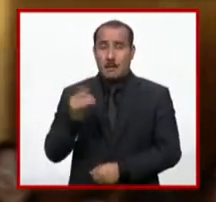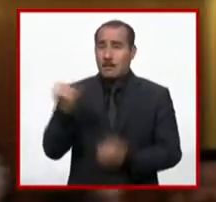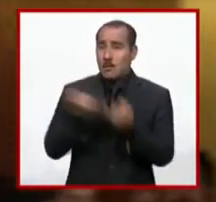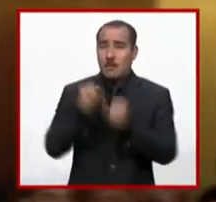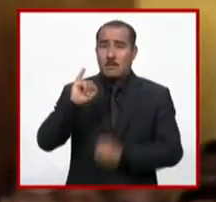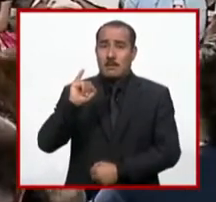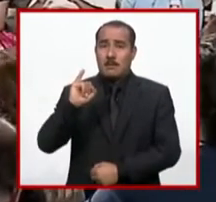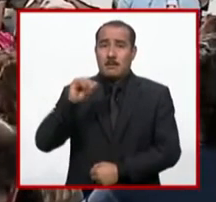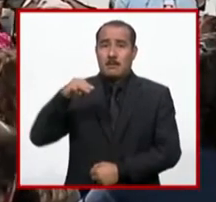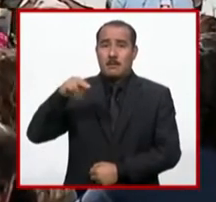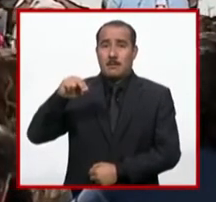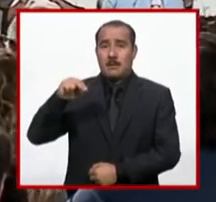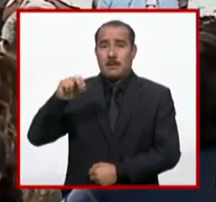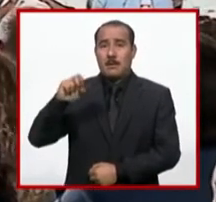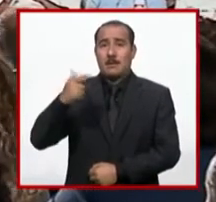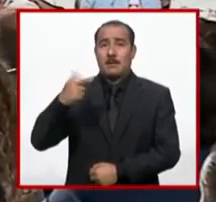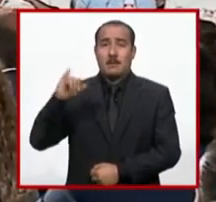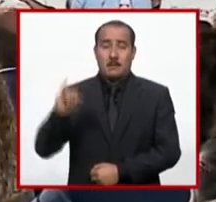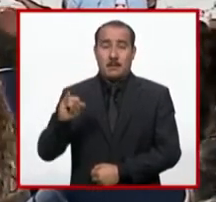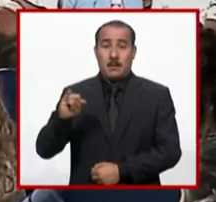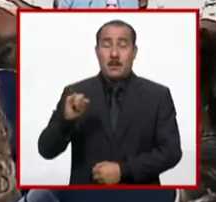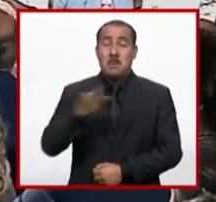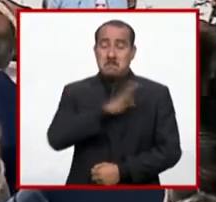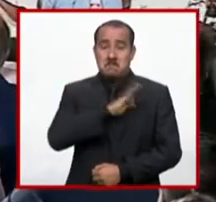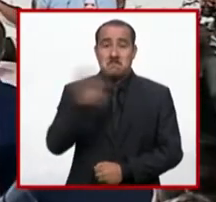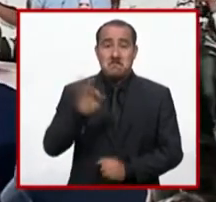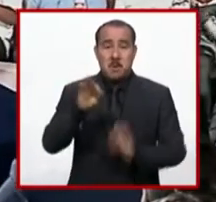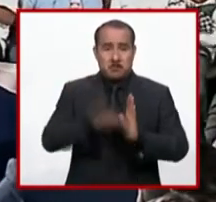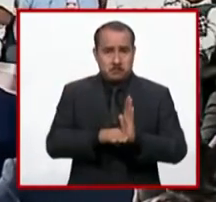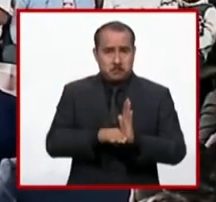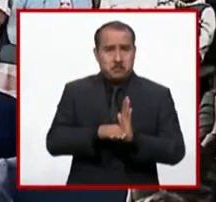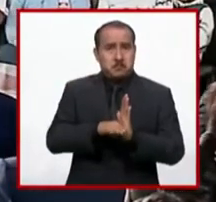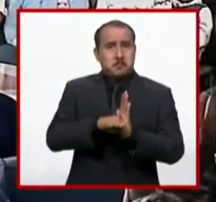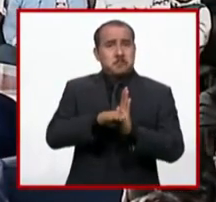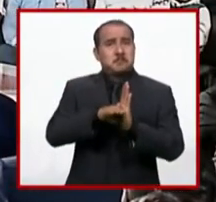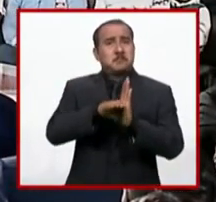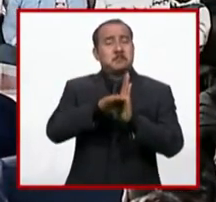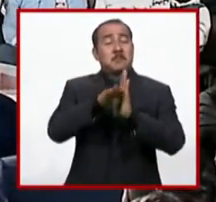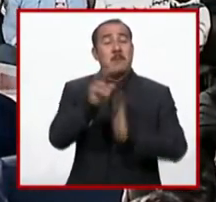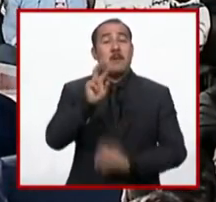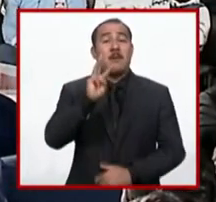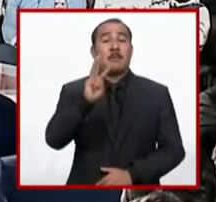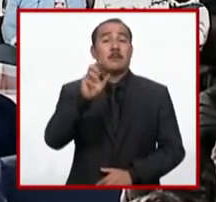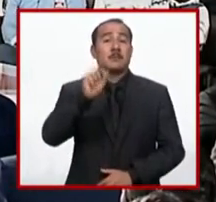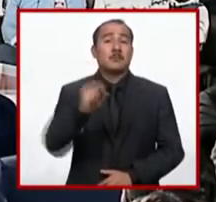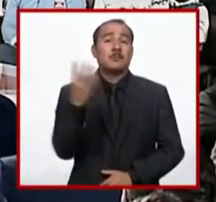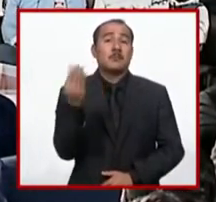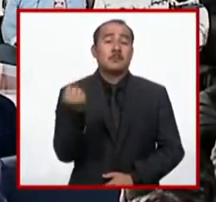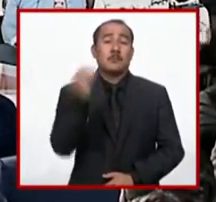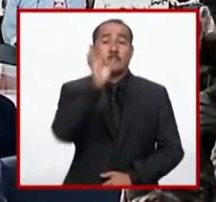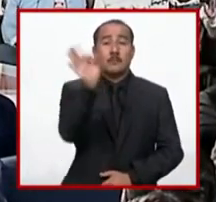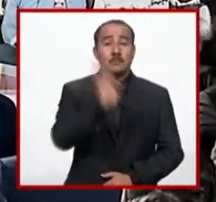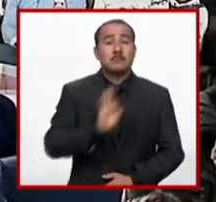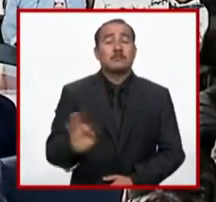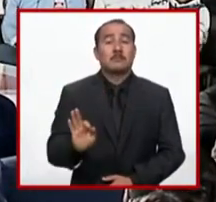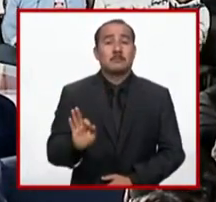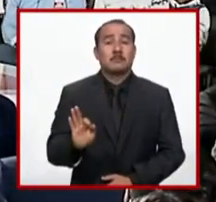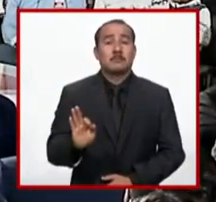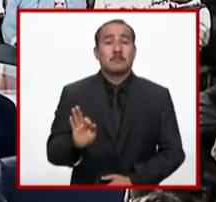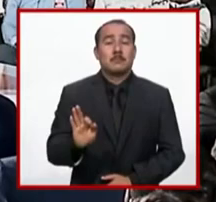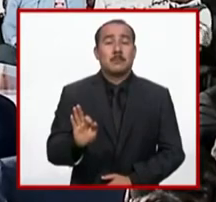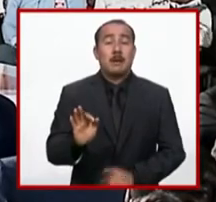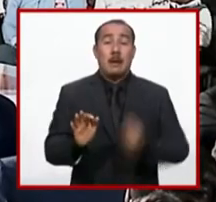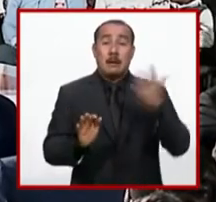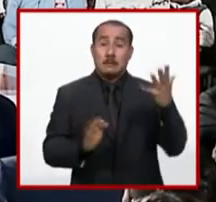INEGI, pudo mantener un crecimiento sostenido de 3.9% entre los